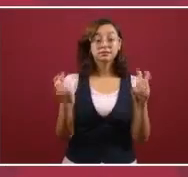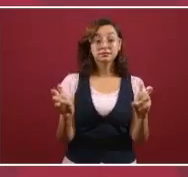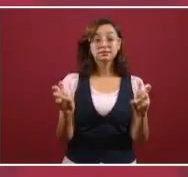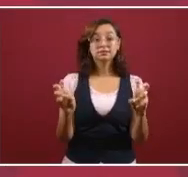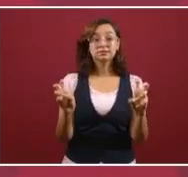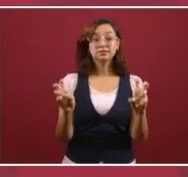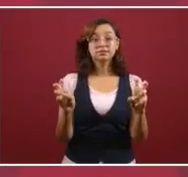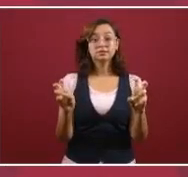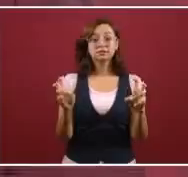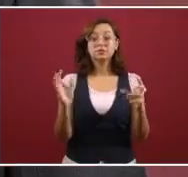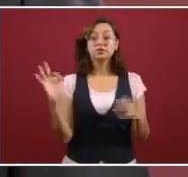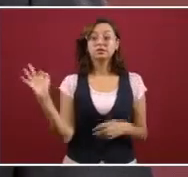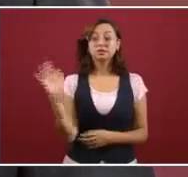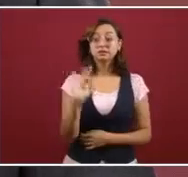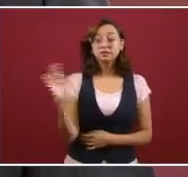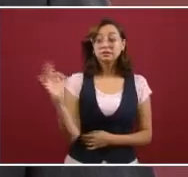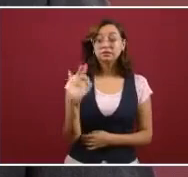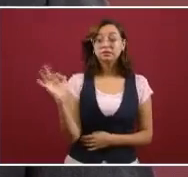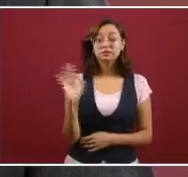que haya